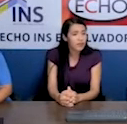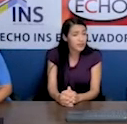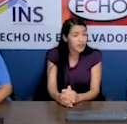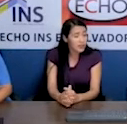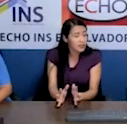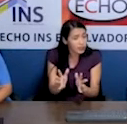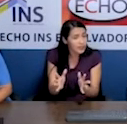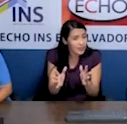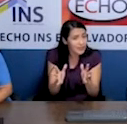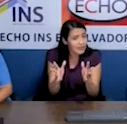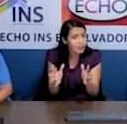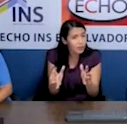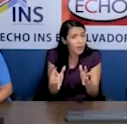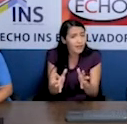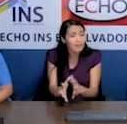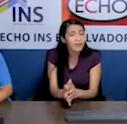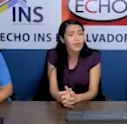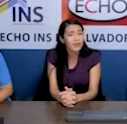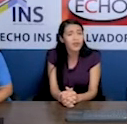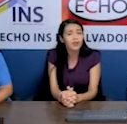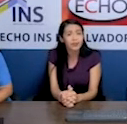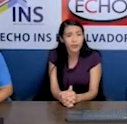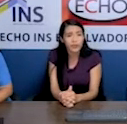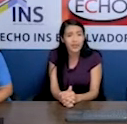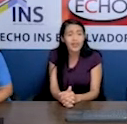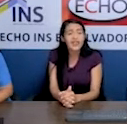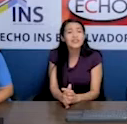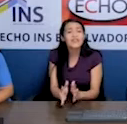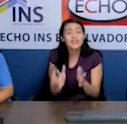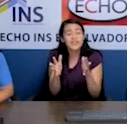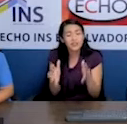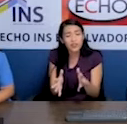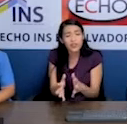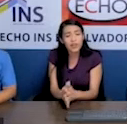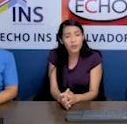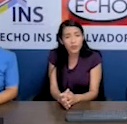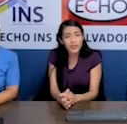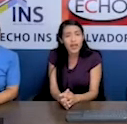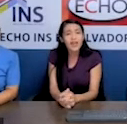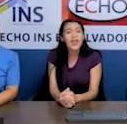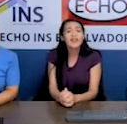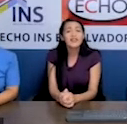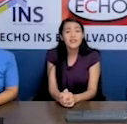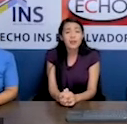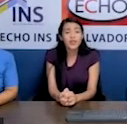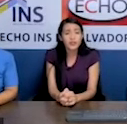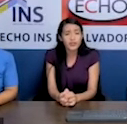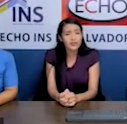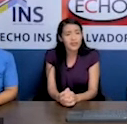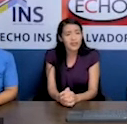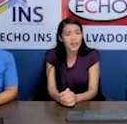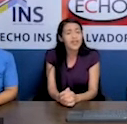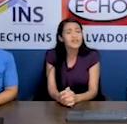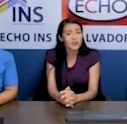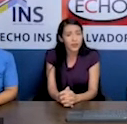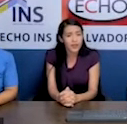dolor, porque va a ser a veces el síntoma de mayor descontrol, estabilización de la columna e iniciar una